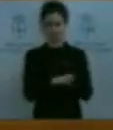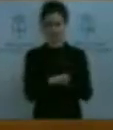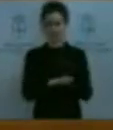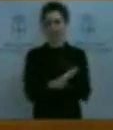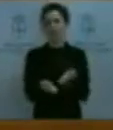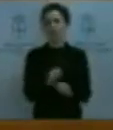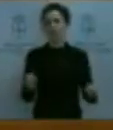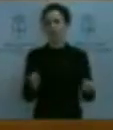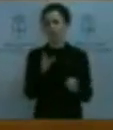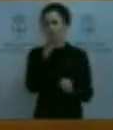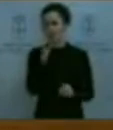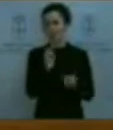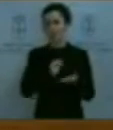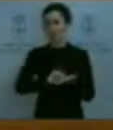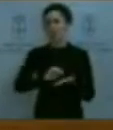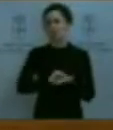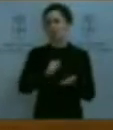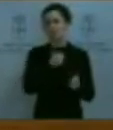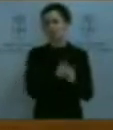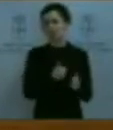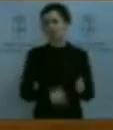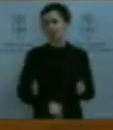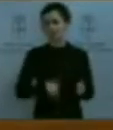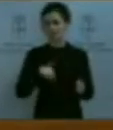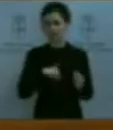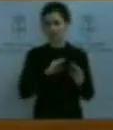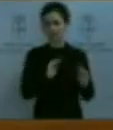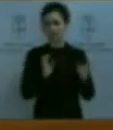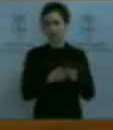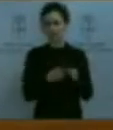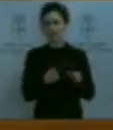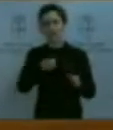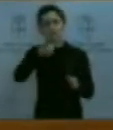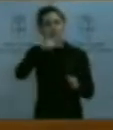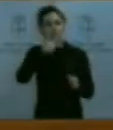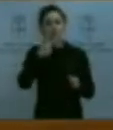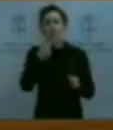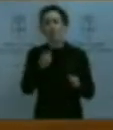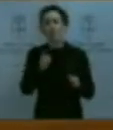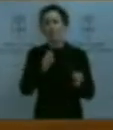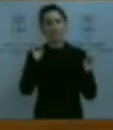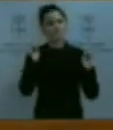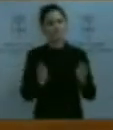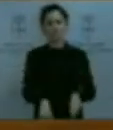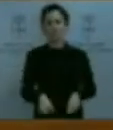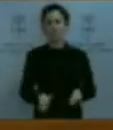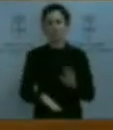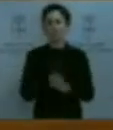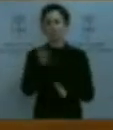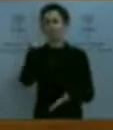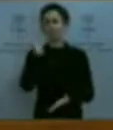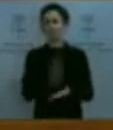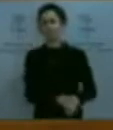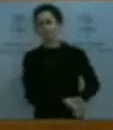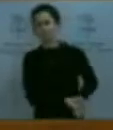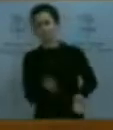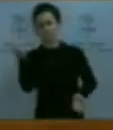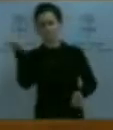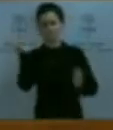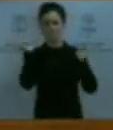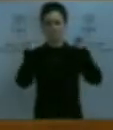que les pese, el señor Pedro Sánchez, ha decidido marcharse del pacto educativo por una guerra cansina y